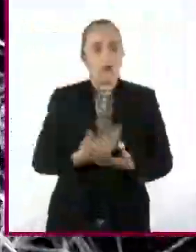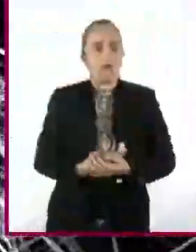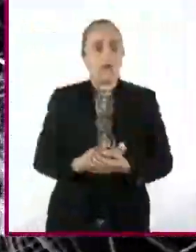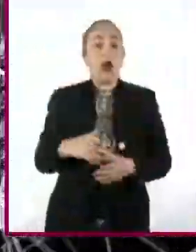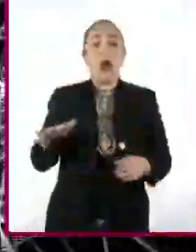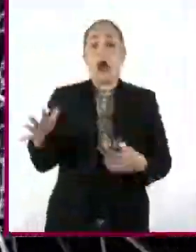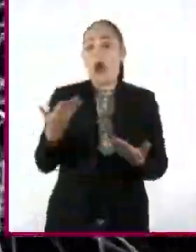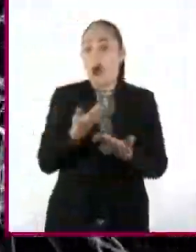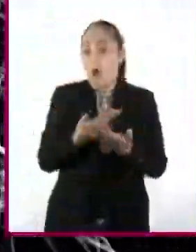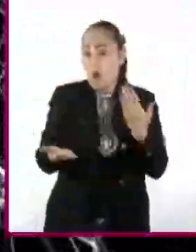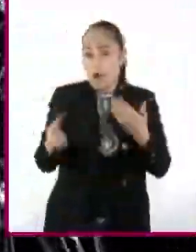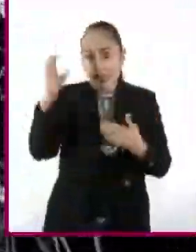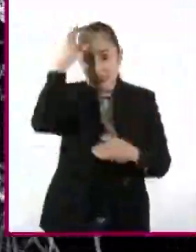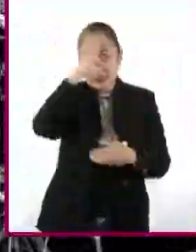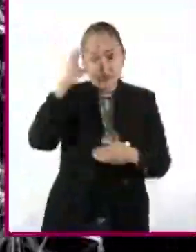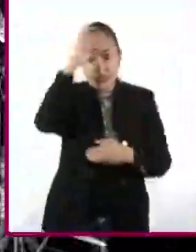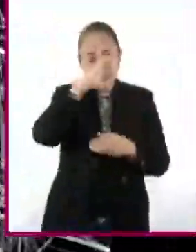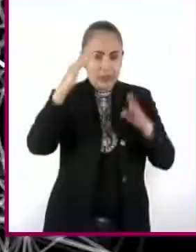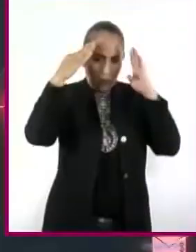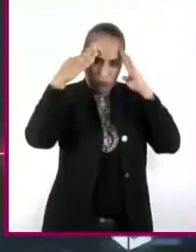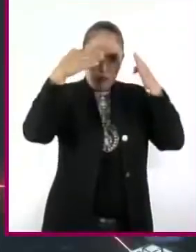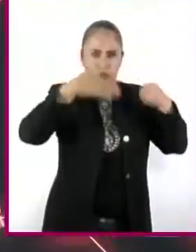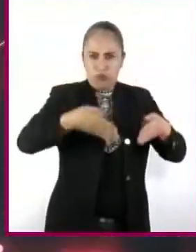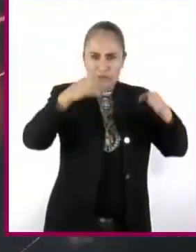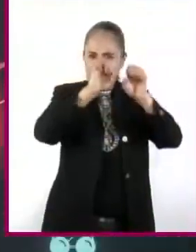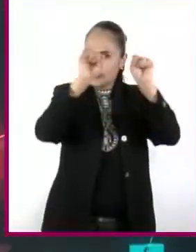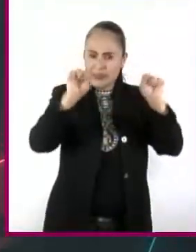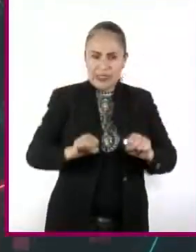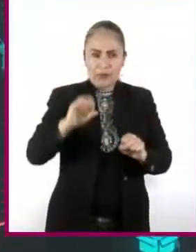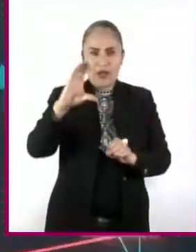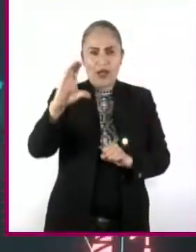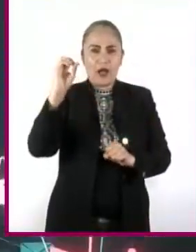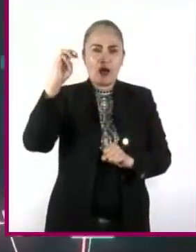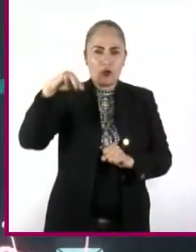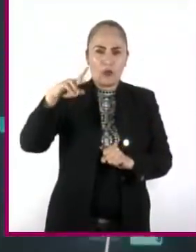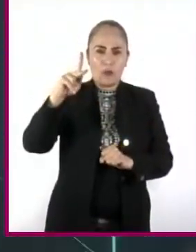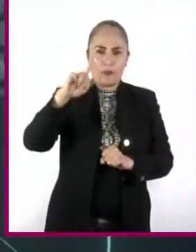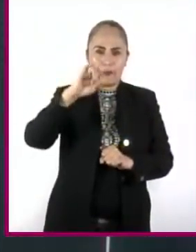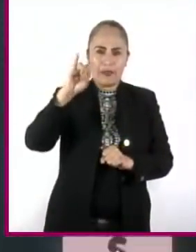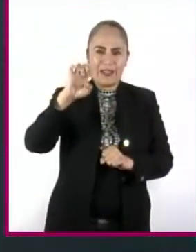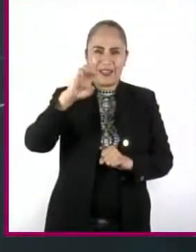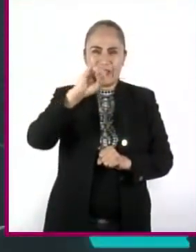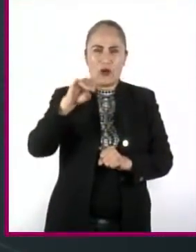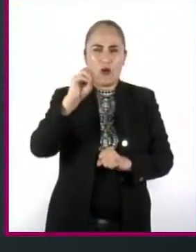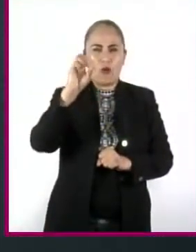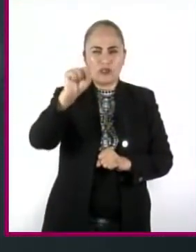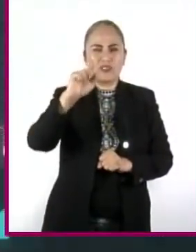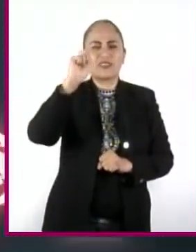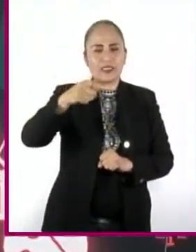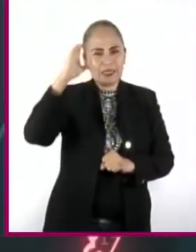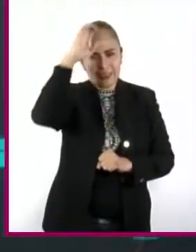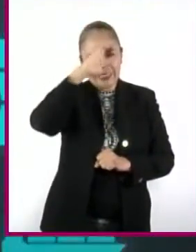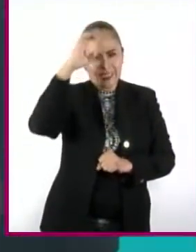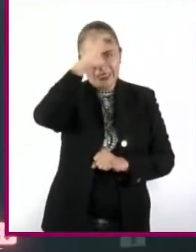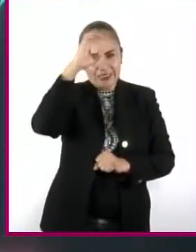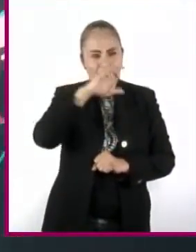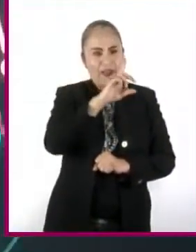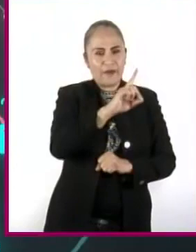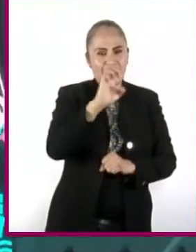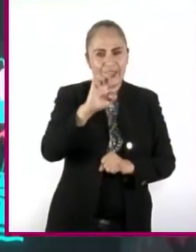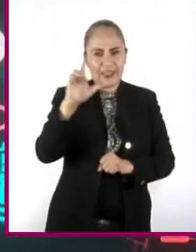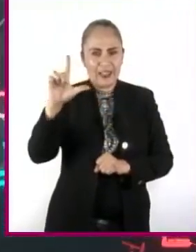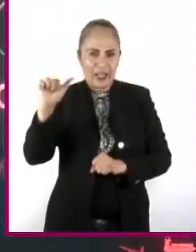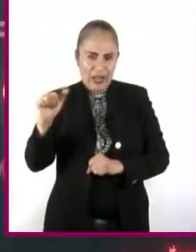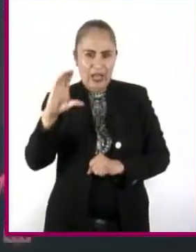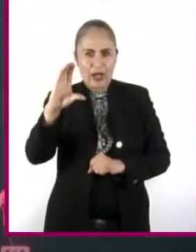área de las ciencias enfocada a los sistemas complejos, la ciencia de la complejidad. Este campo de las